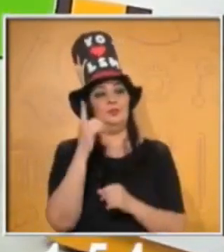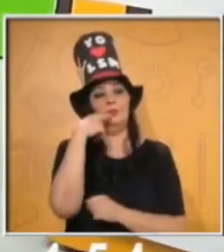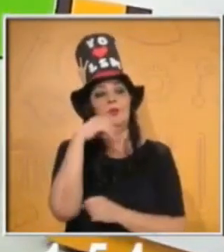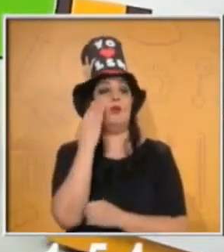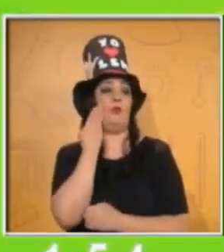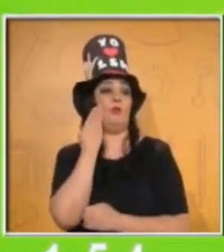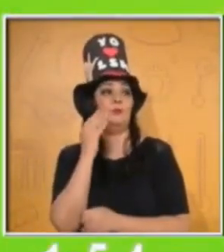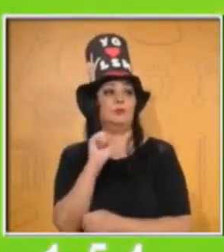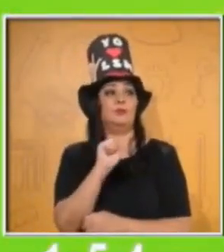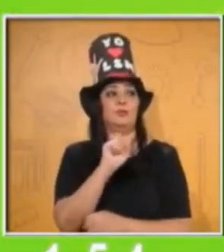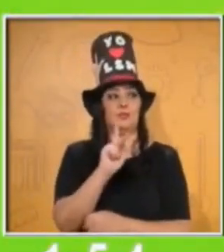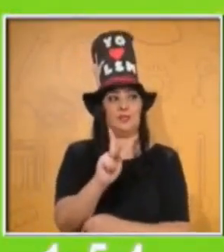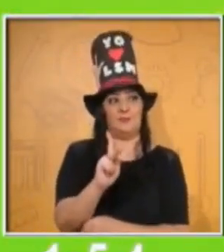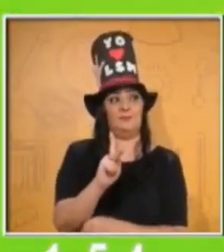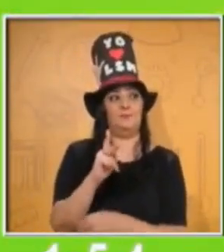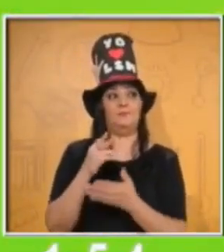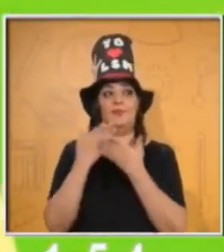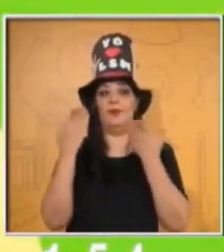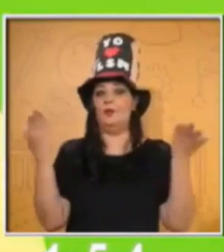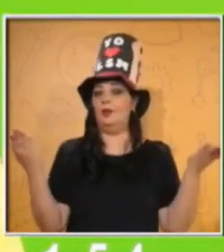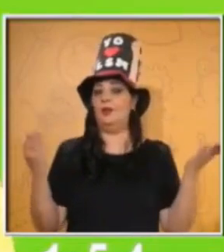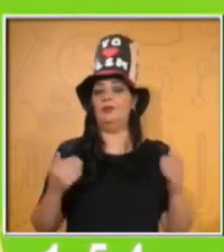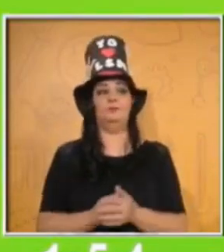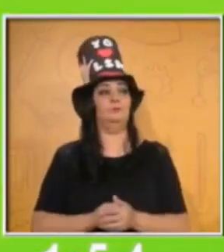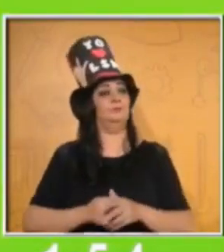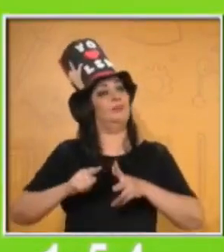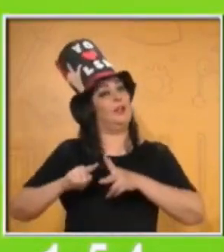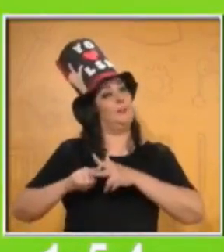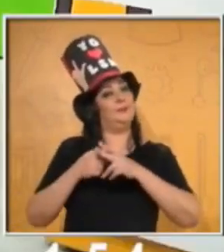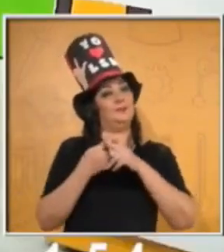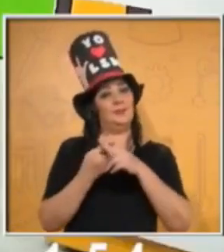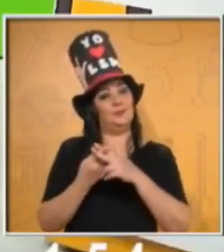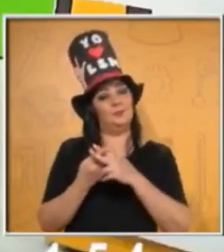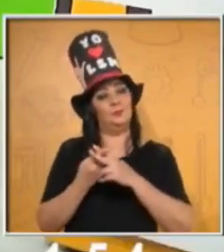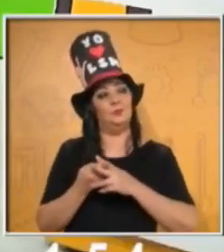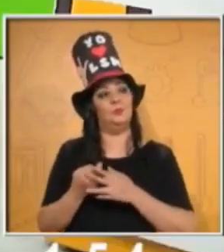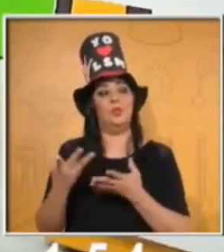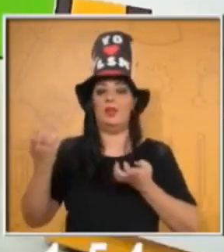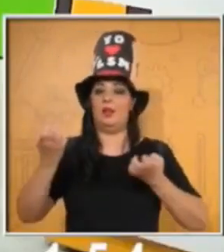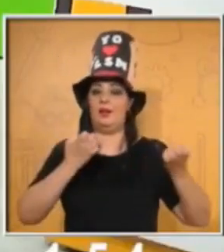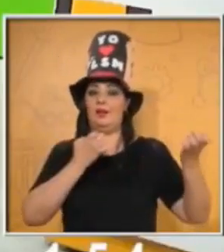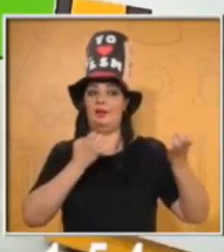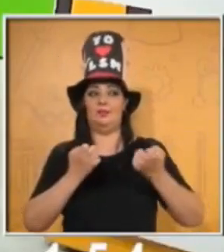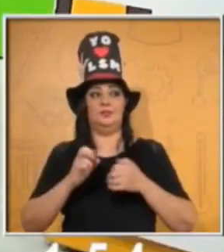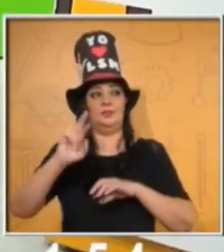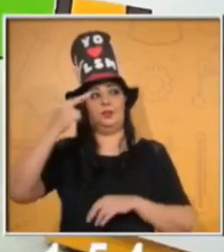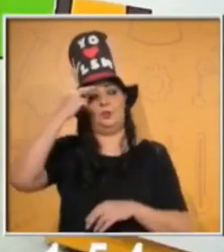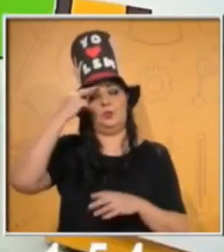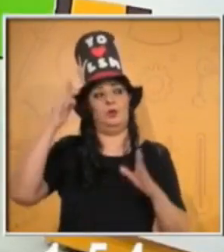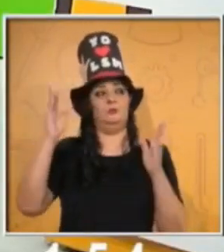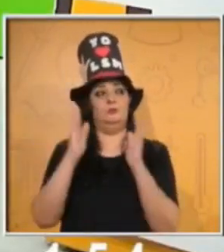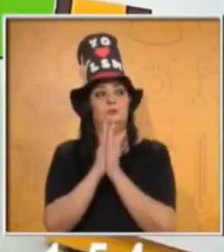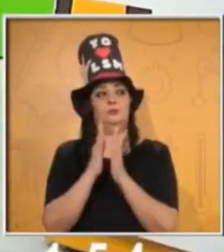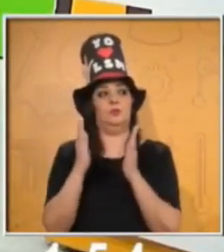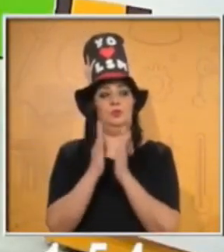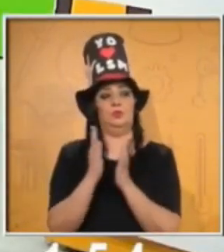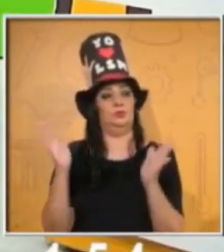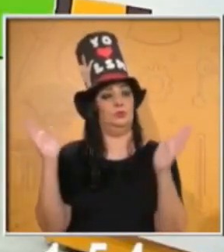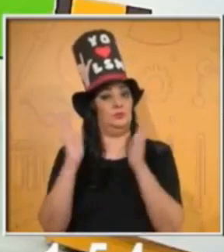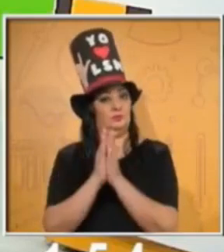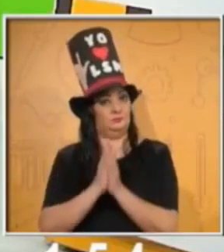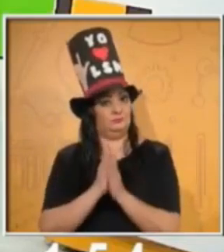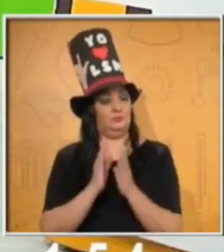Educación. Muy bien. Y bueno, maestro, comencemos. Muy bien, comenzamos con la pausa activa. Recuerden, el ritmo es 1,